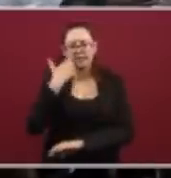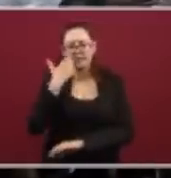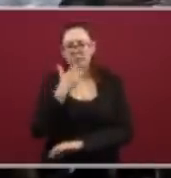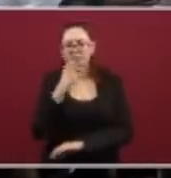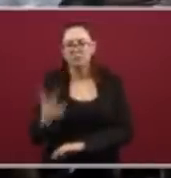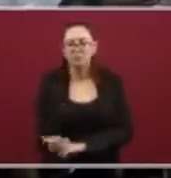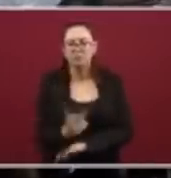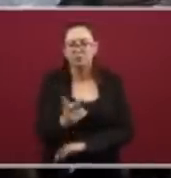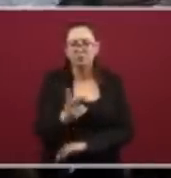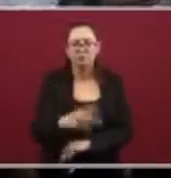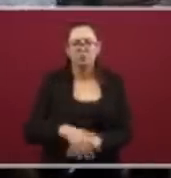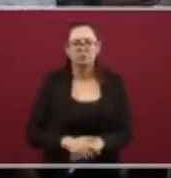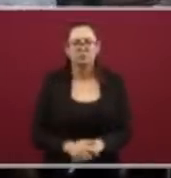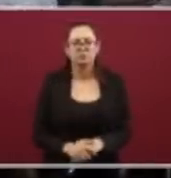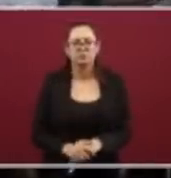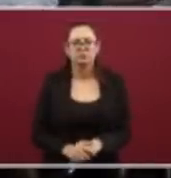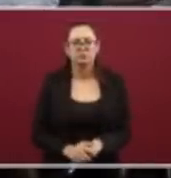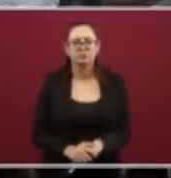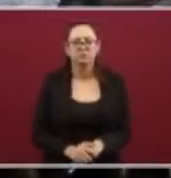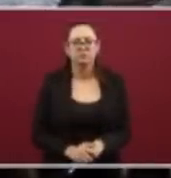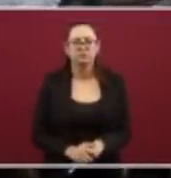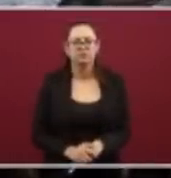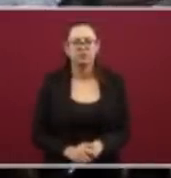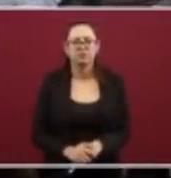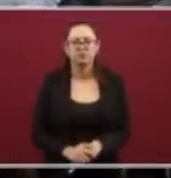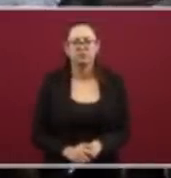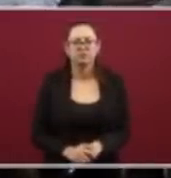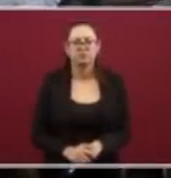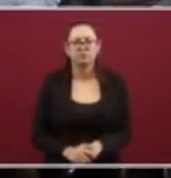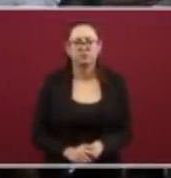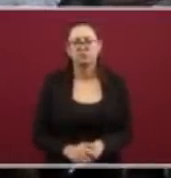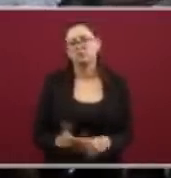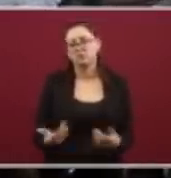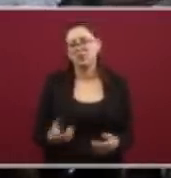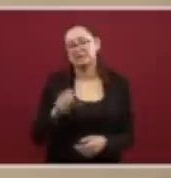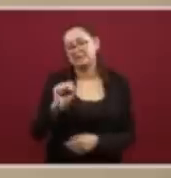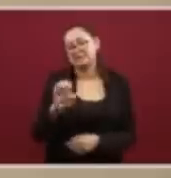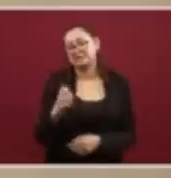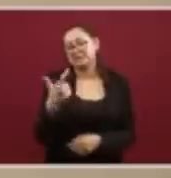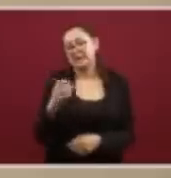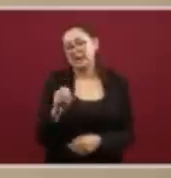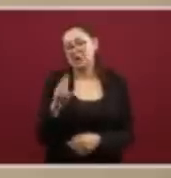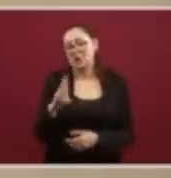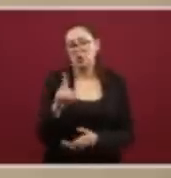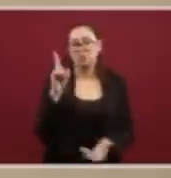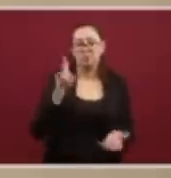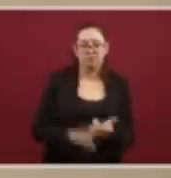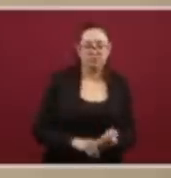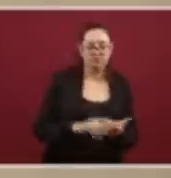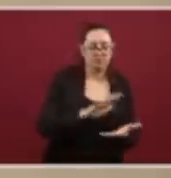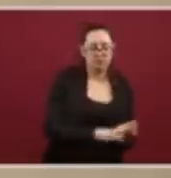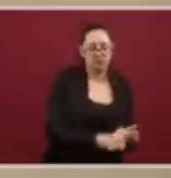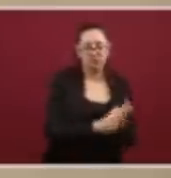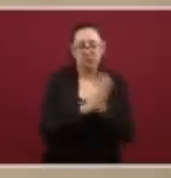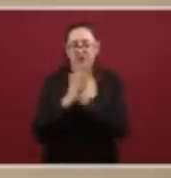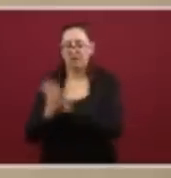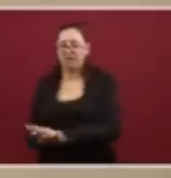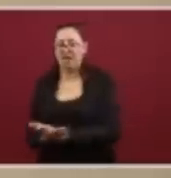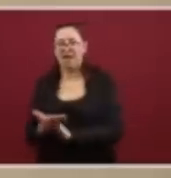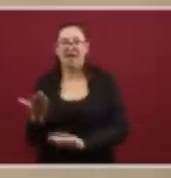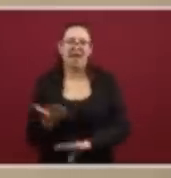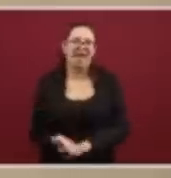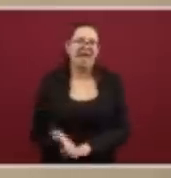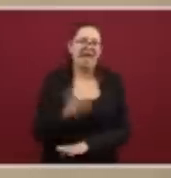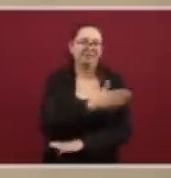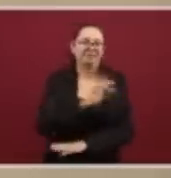qué tan difícil ha sido llevar a cabo este cambio en la dependencia que como bien el presidente ha señalado pues aunque se regaña va hay que